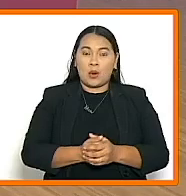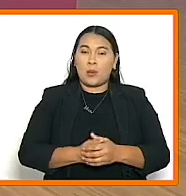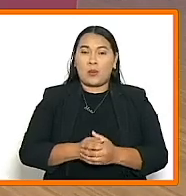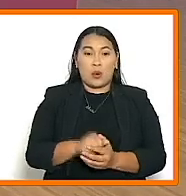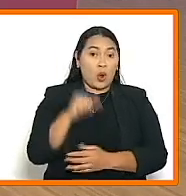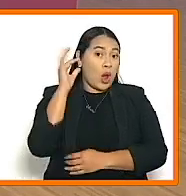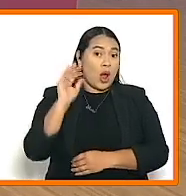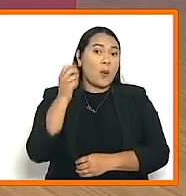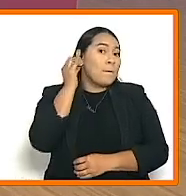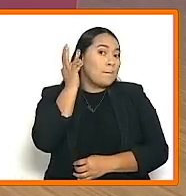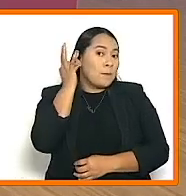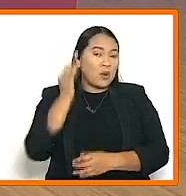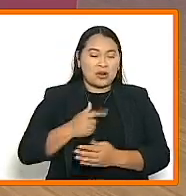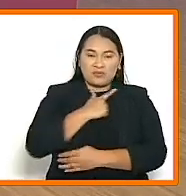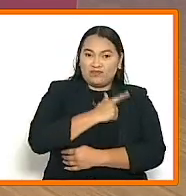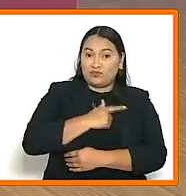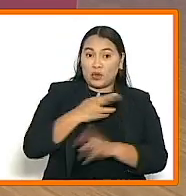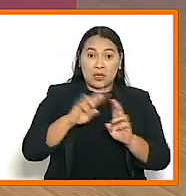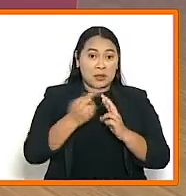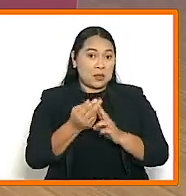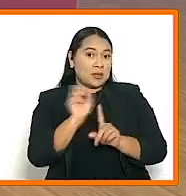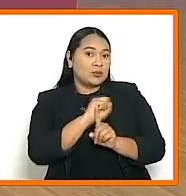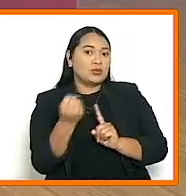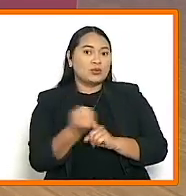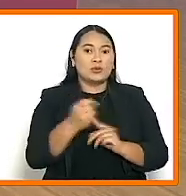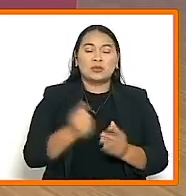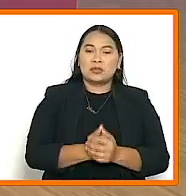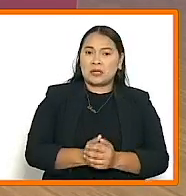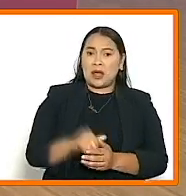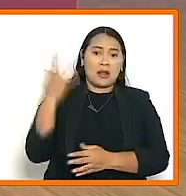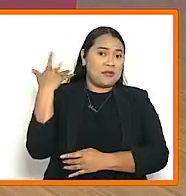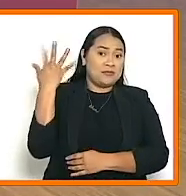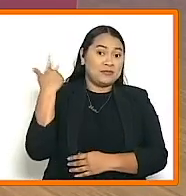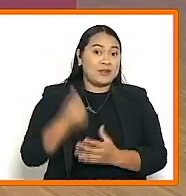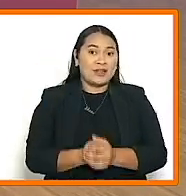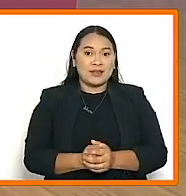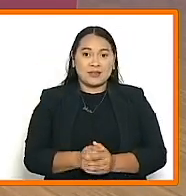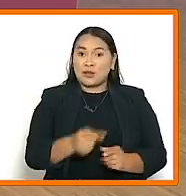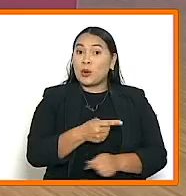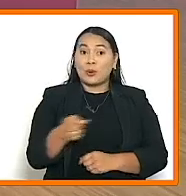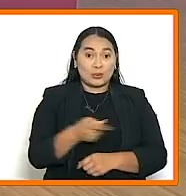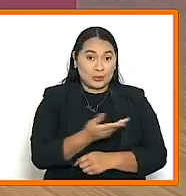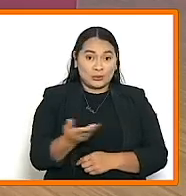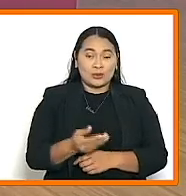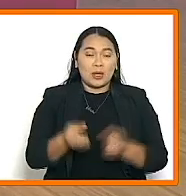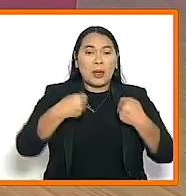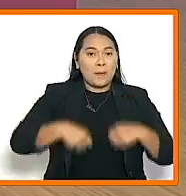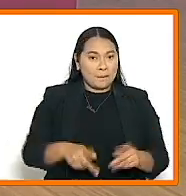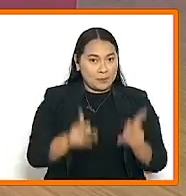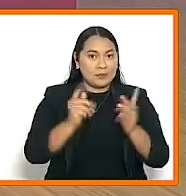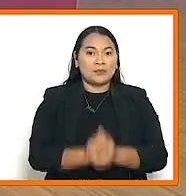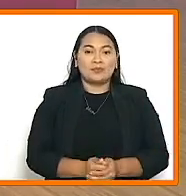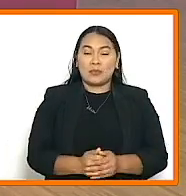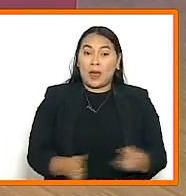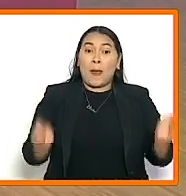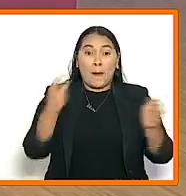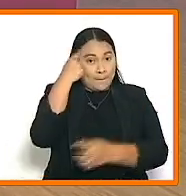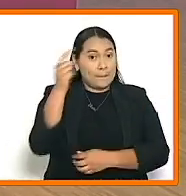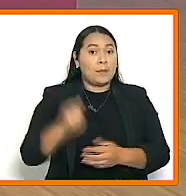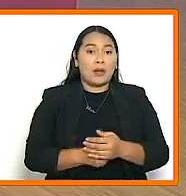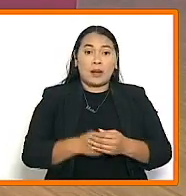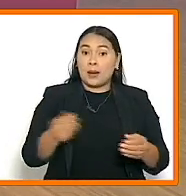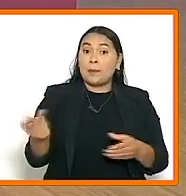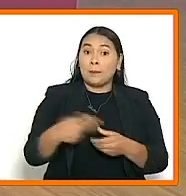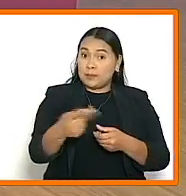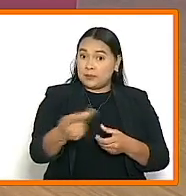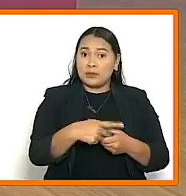Te gustan las redes sociales y tener facilidad para hablar en público es tu oportunidad de aplicar para ser parte del equipo de embajadoras de loto lo único que